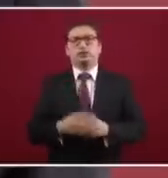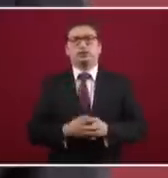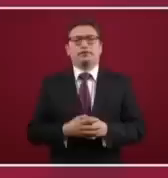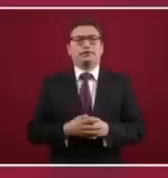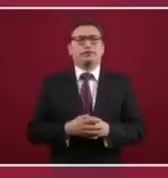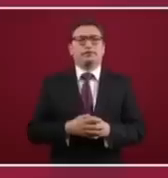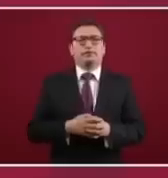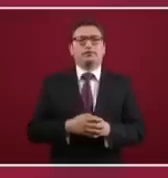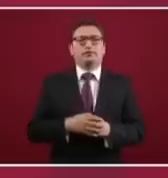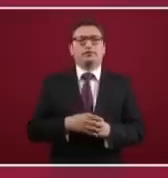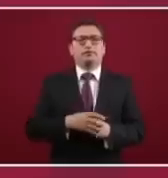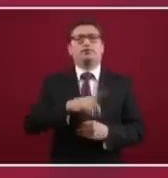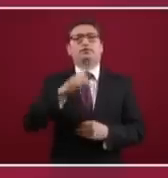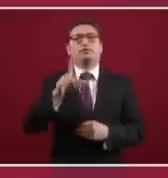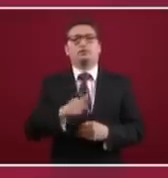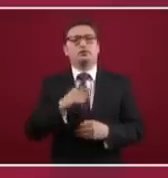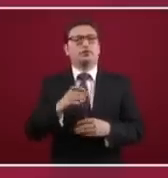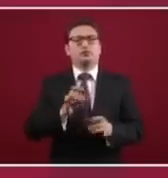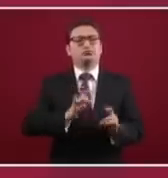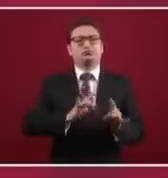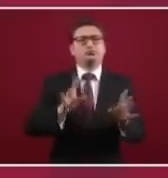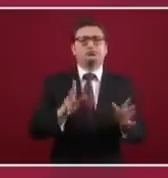y por